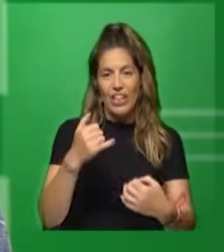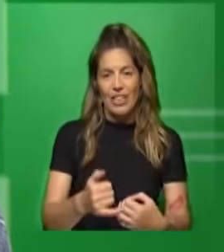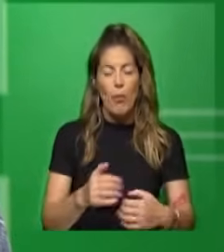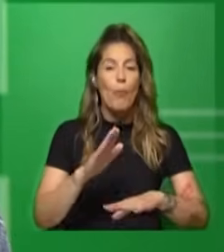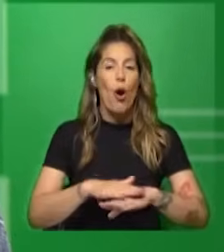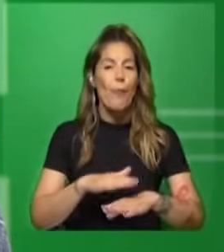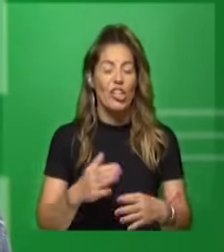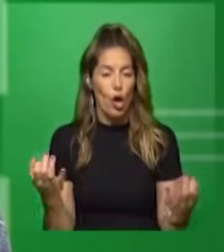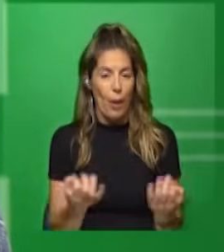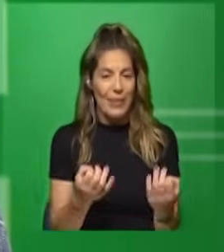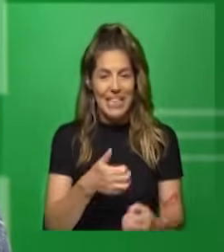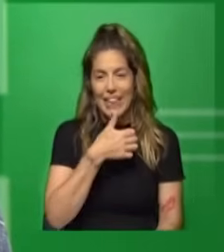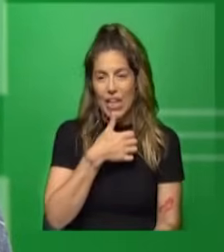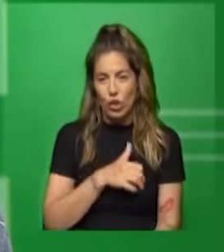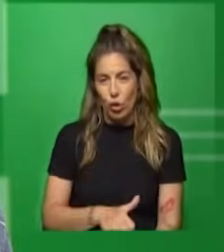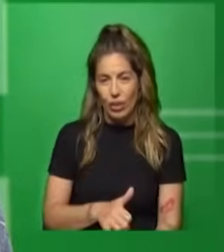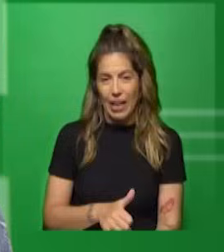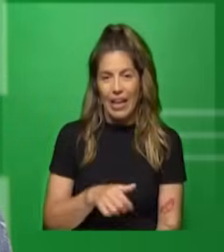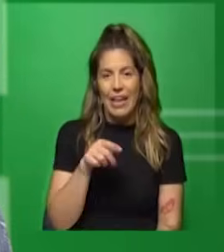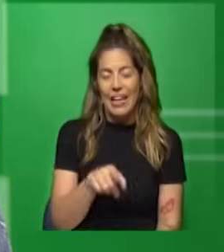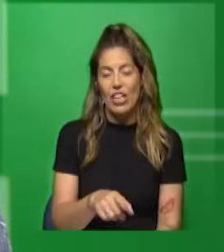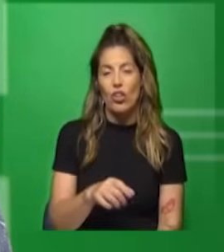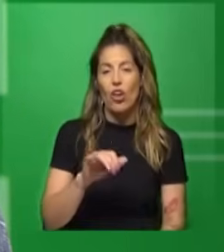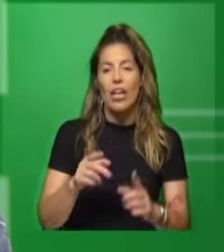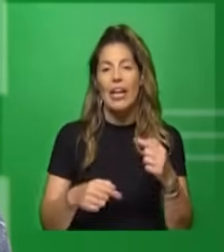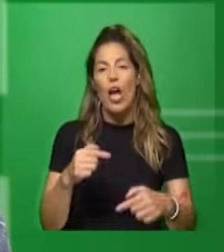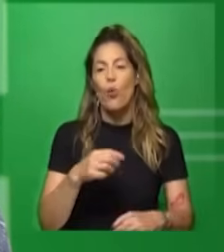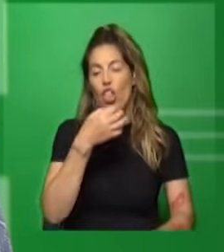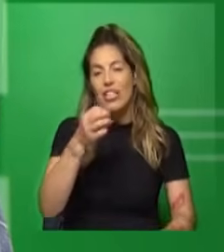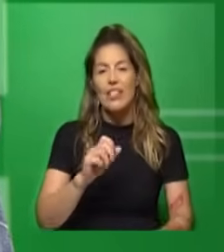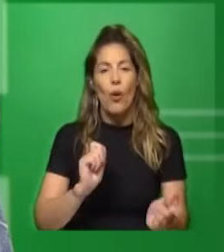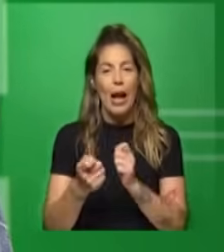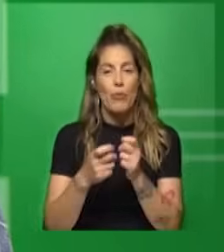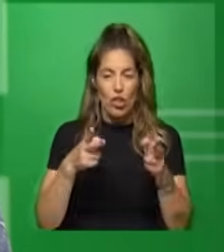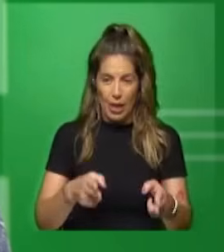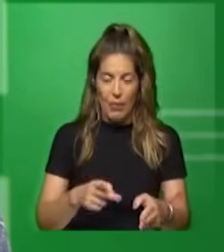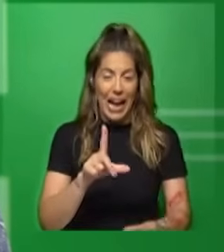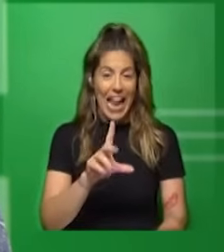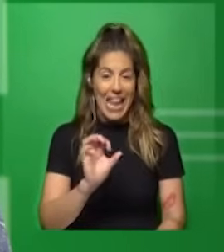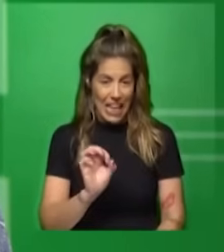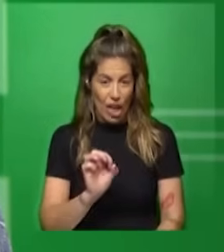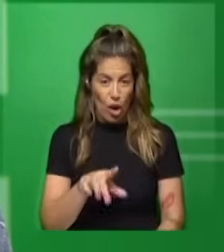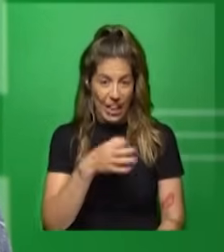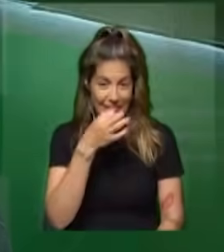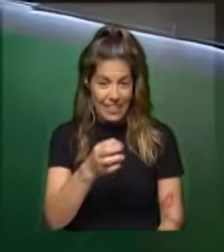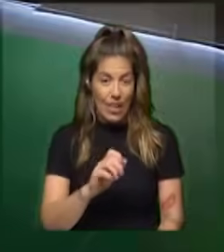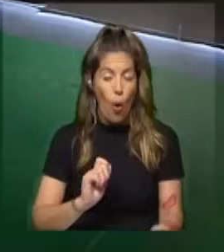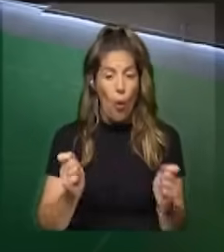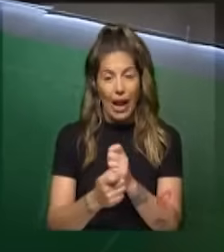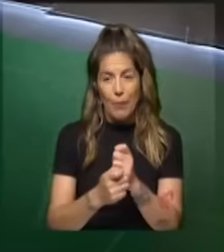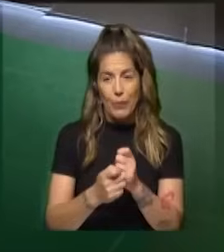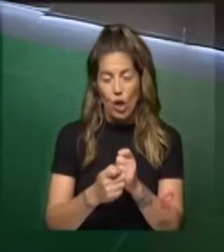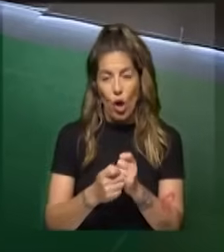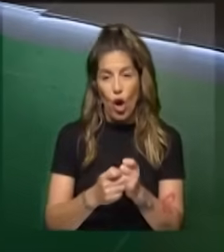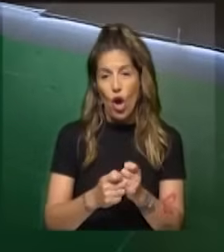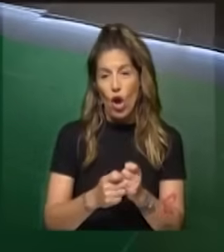un momento muy especial de la historia, ¿no? Esto que algunos llaman un cambio de época, es Leo justamente el que lo formula como un cambio de civilización.